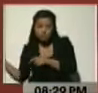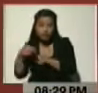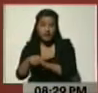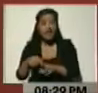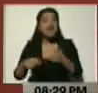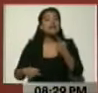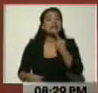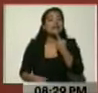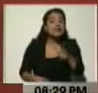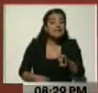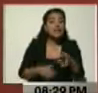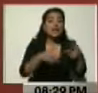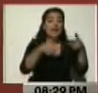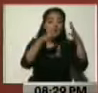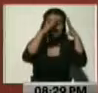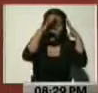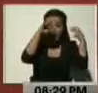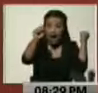activa.